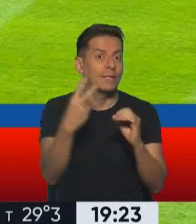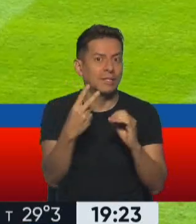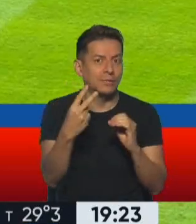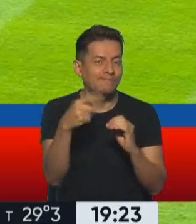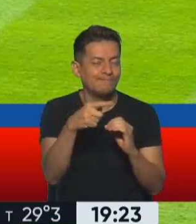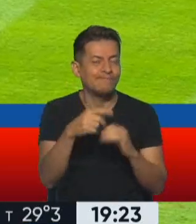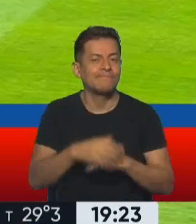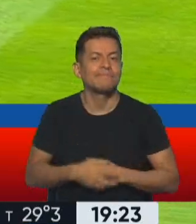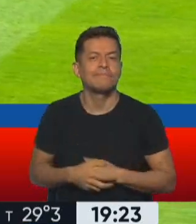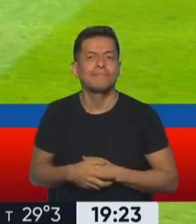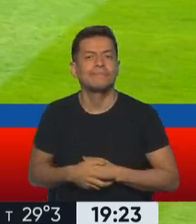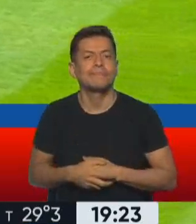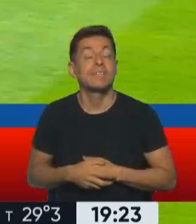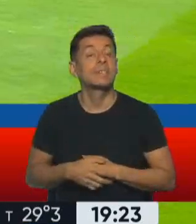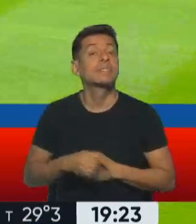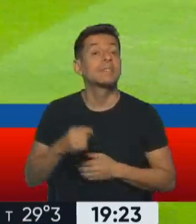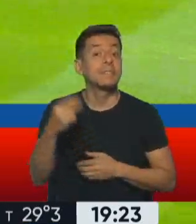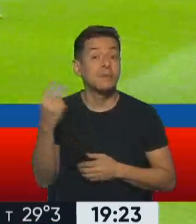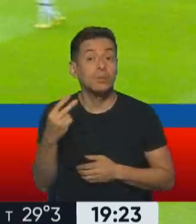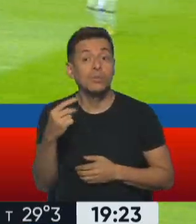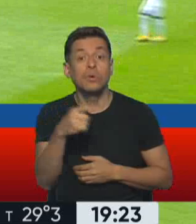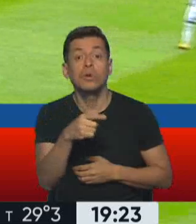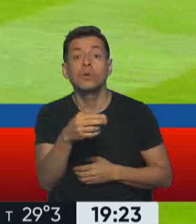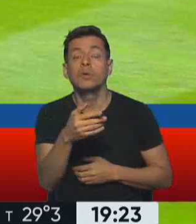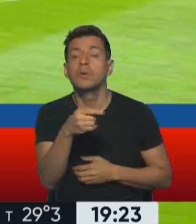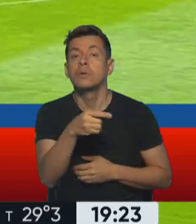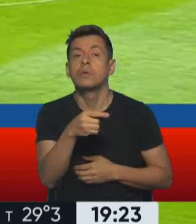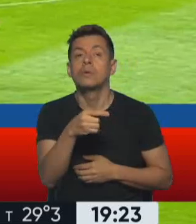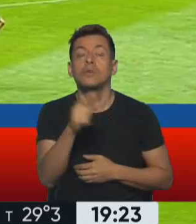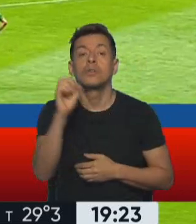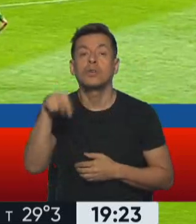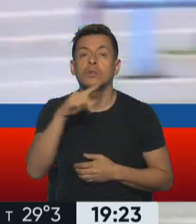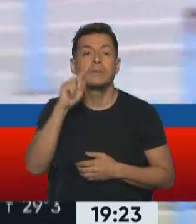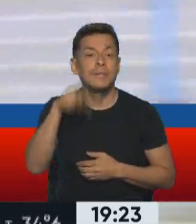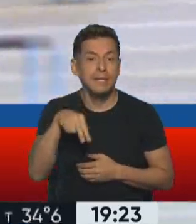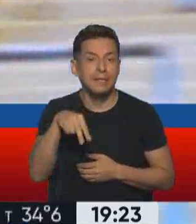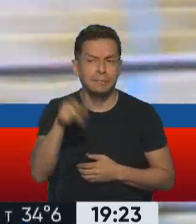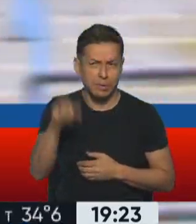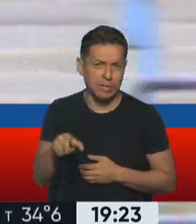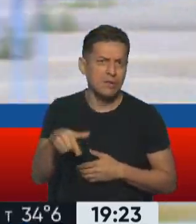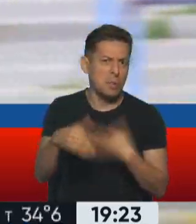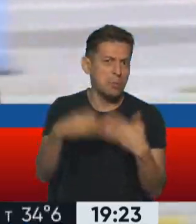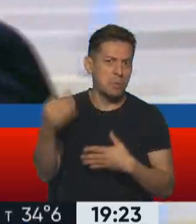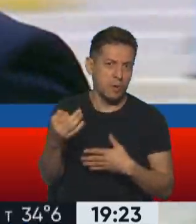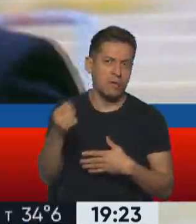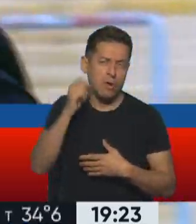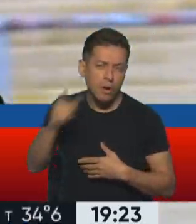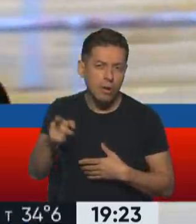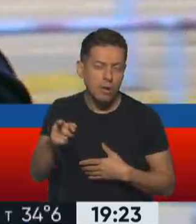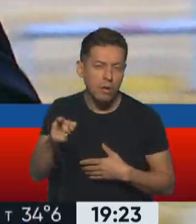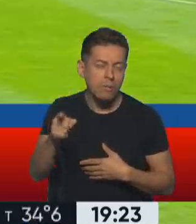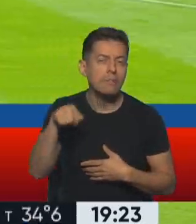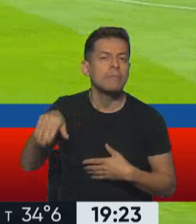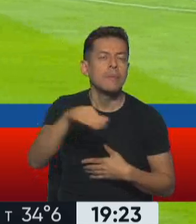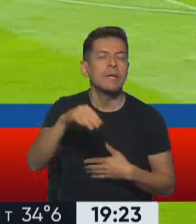de la pulga el segundo que llegó a través de con tim gran goleador que tuvo la tarde allí en el josé maría